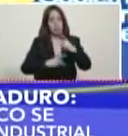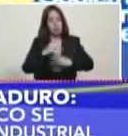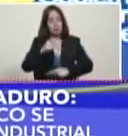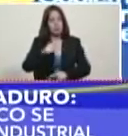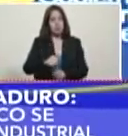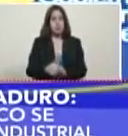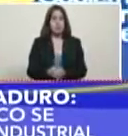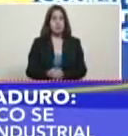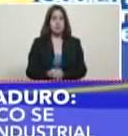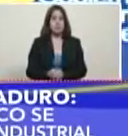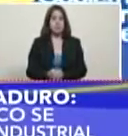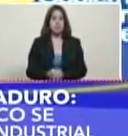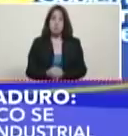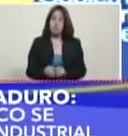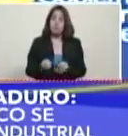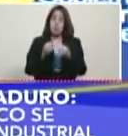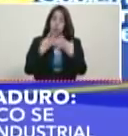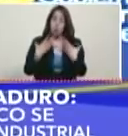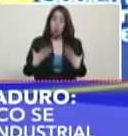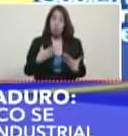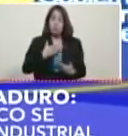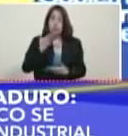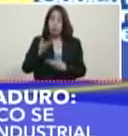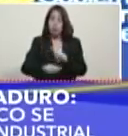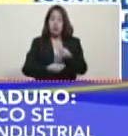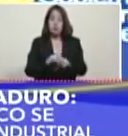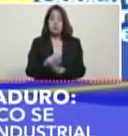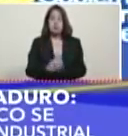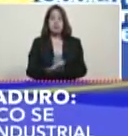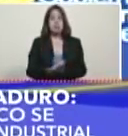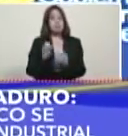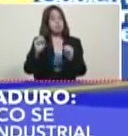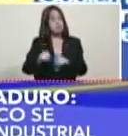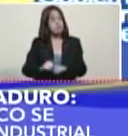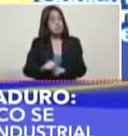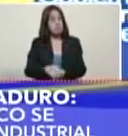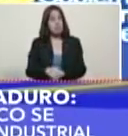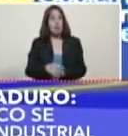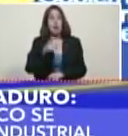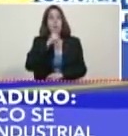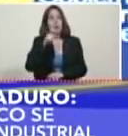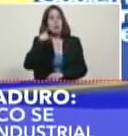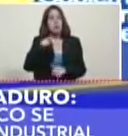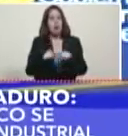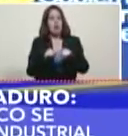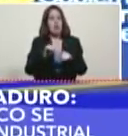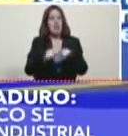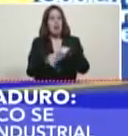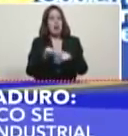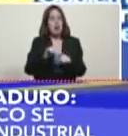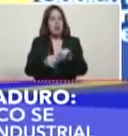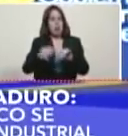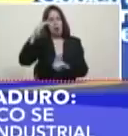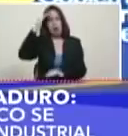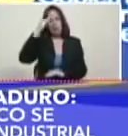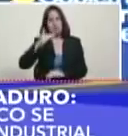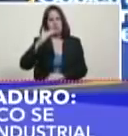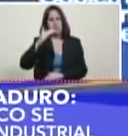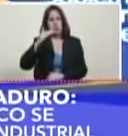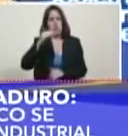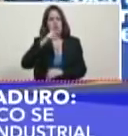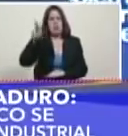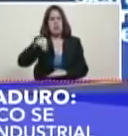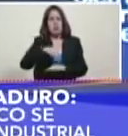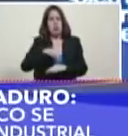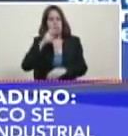Humildemente lo digo, claro que se puede. Yo le preguntaba a algunos ingenieros de la Fuerza Armada Nacional Bolivariana sobre todo